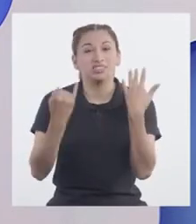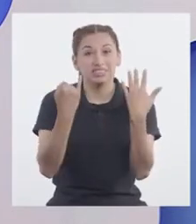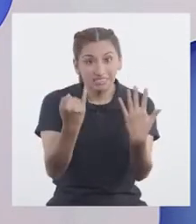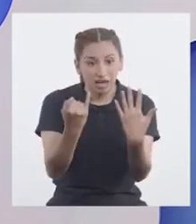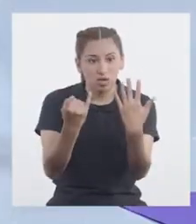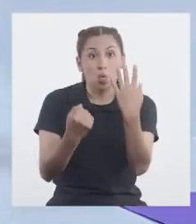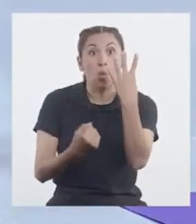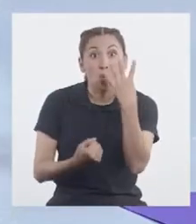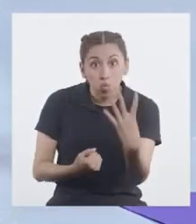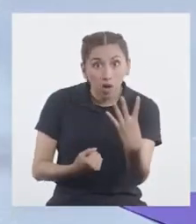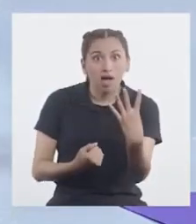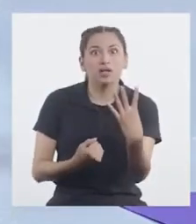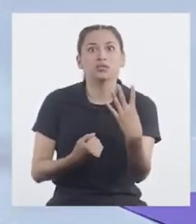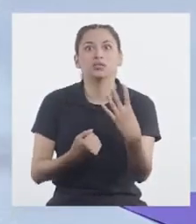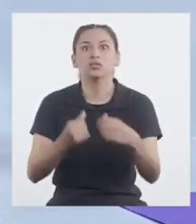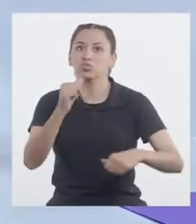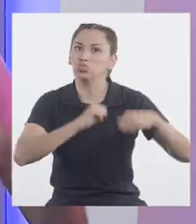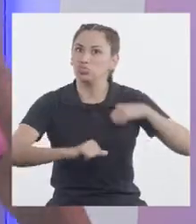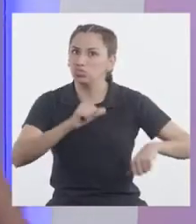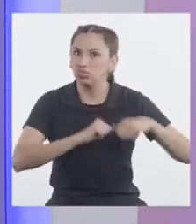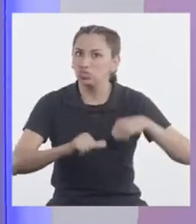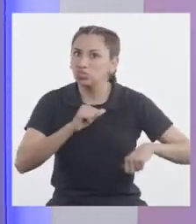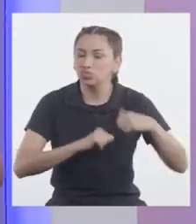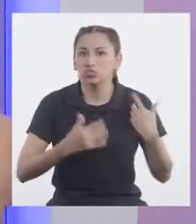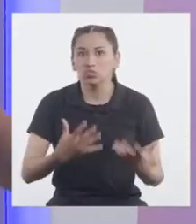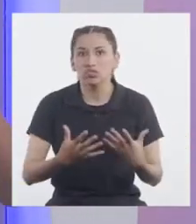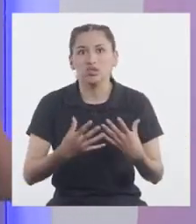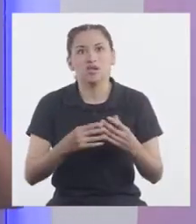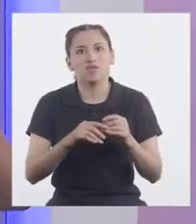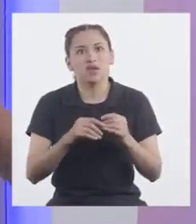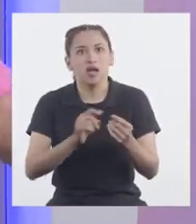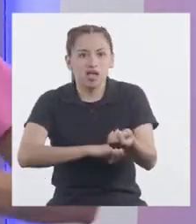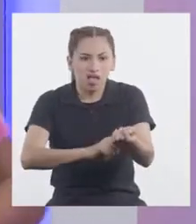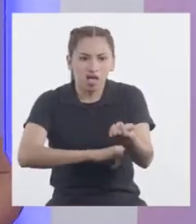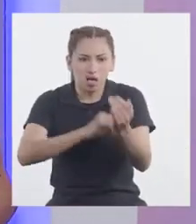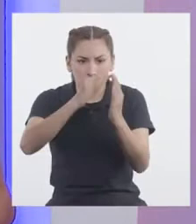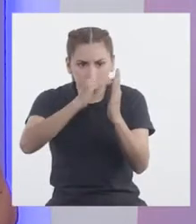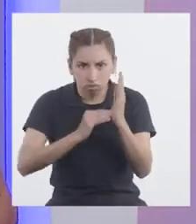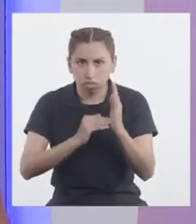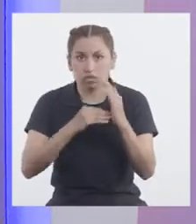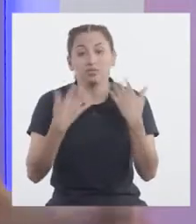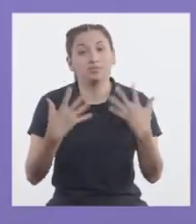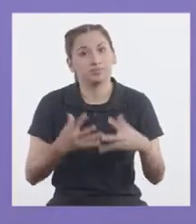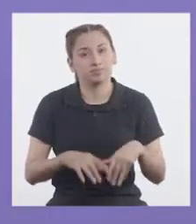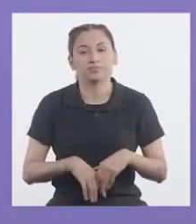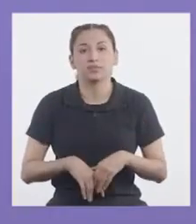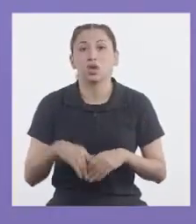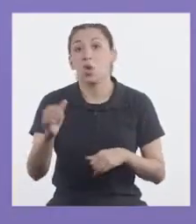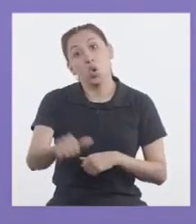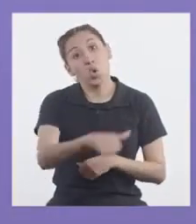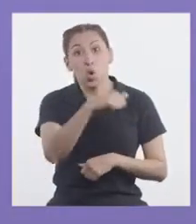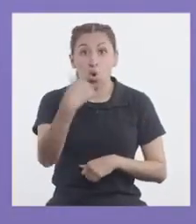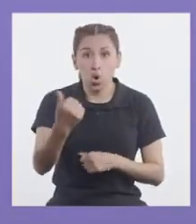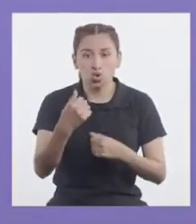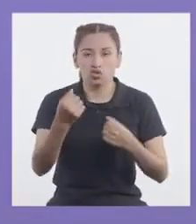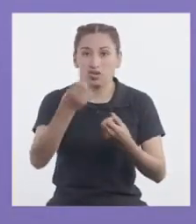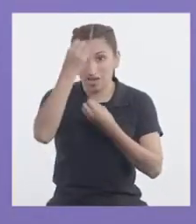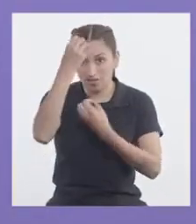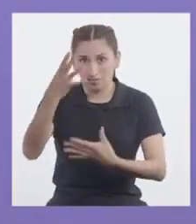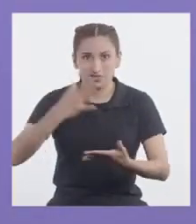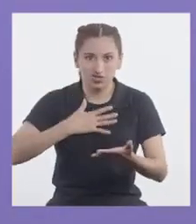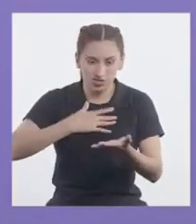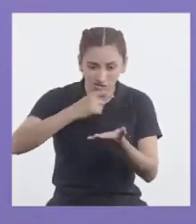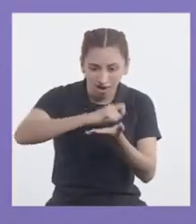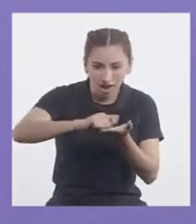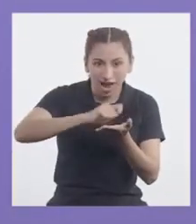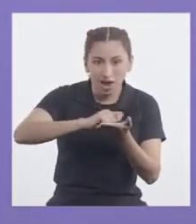sufren de anemia. Es casi la mitad. Sí, es una cifra muy alta. Otro dato que yo